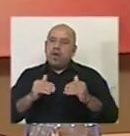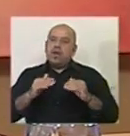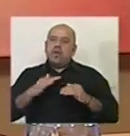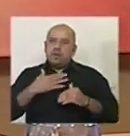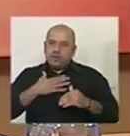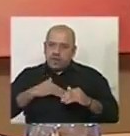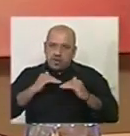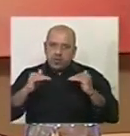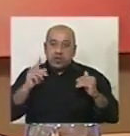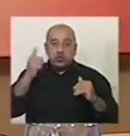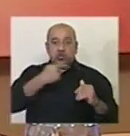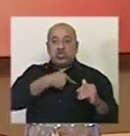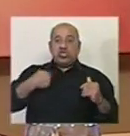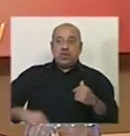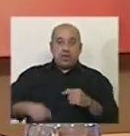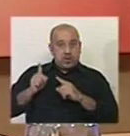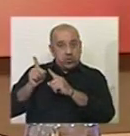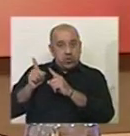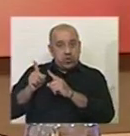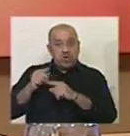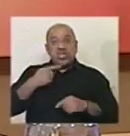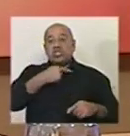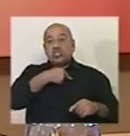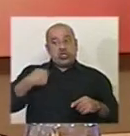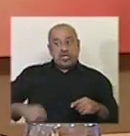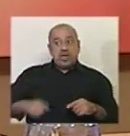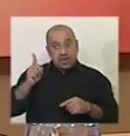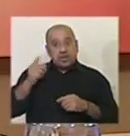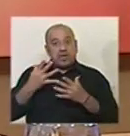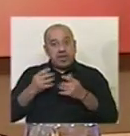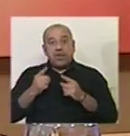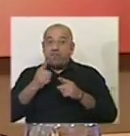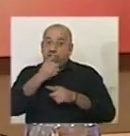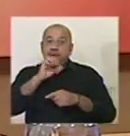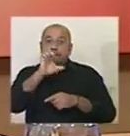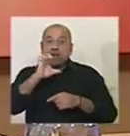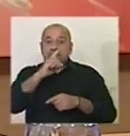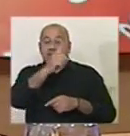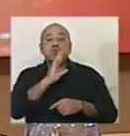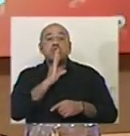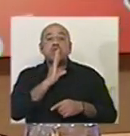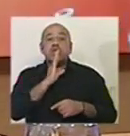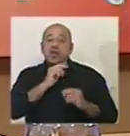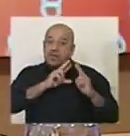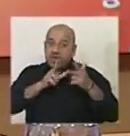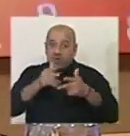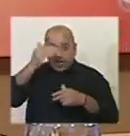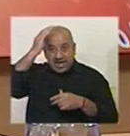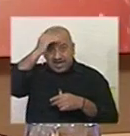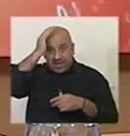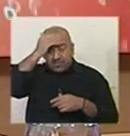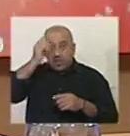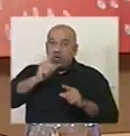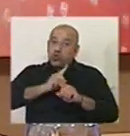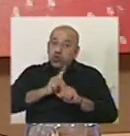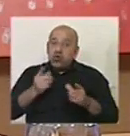fue de los chinos, que por supuesto iban con ese objetivo a la mesa, fue de las empresas norteamericanas que le dijeron claramente no queremos que se